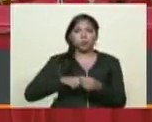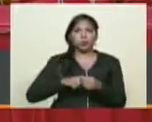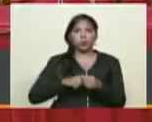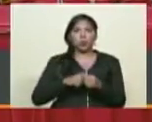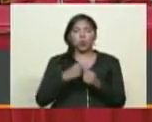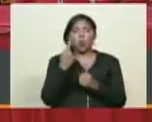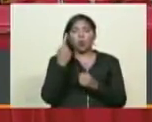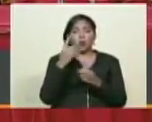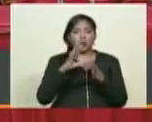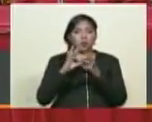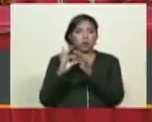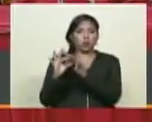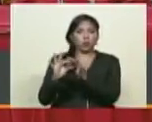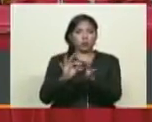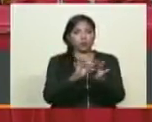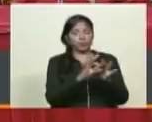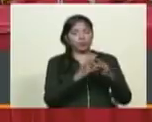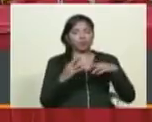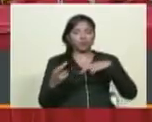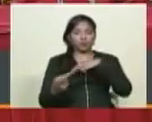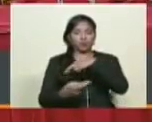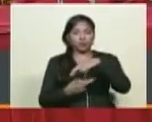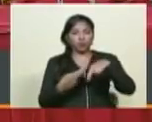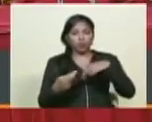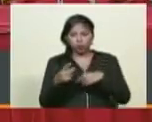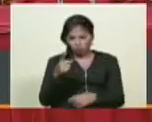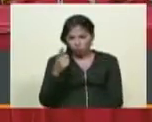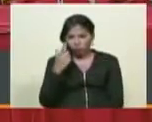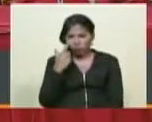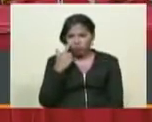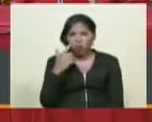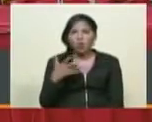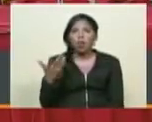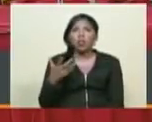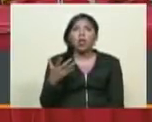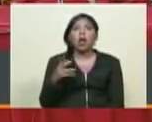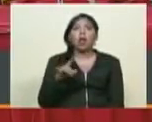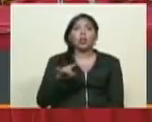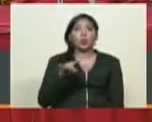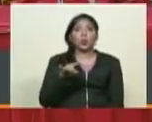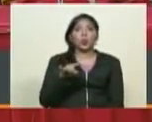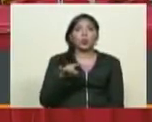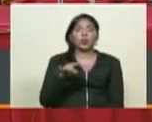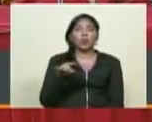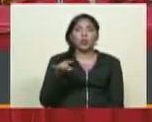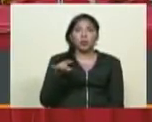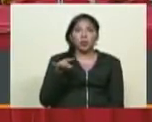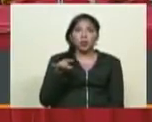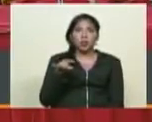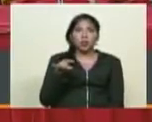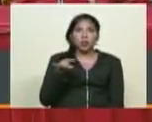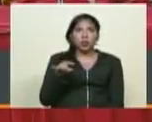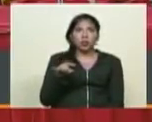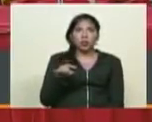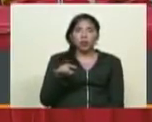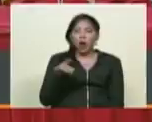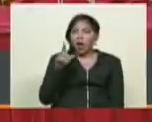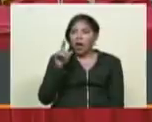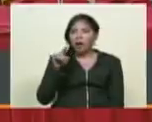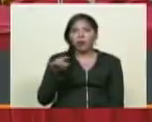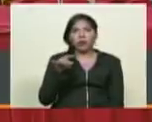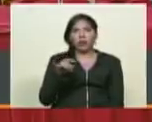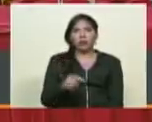unidad revolucionaria. Lo vas a ver el día... ¿cuándo? ¿Lunes? Lunes lo van a ver. Para que tú veas cómo está de